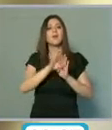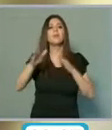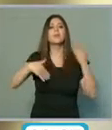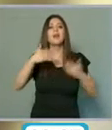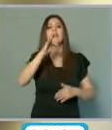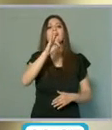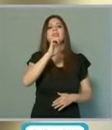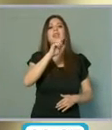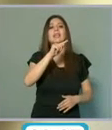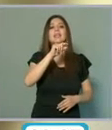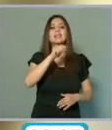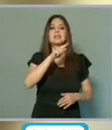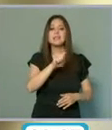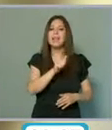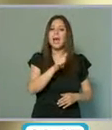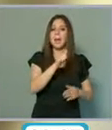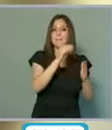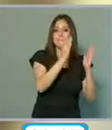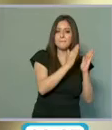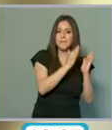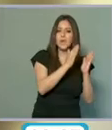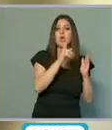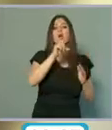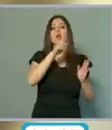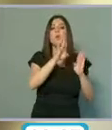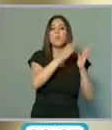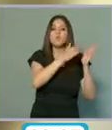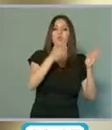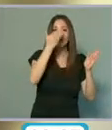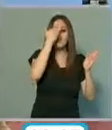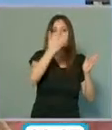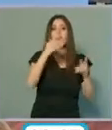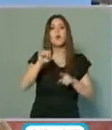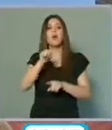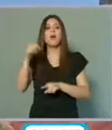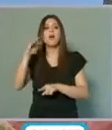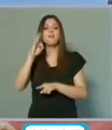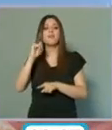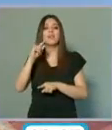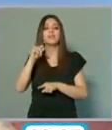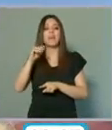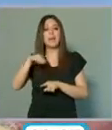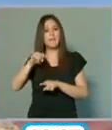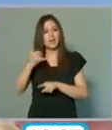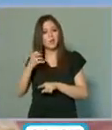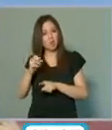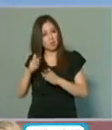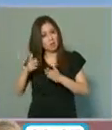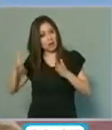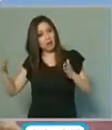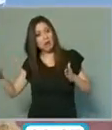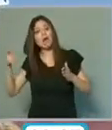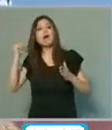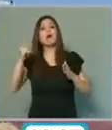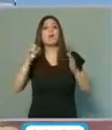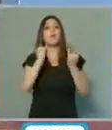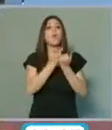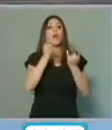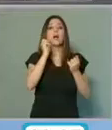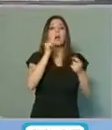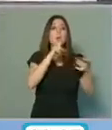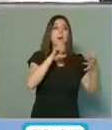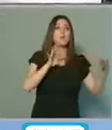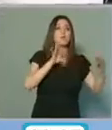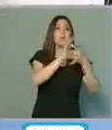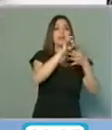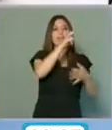y las fiestas menores. Las fiestas menores son las que coinciden con equinoccios y solsticios,